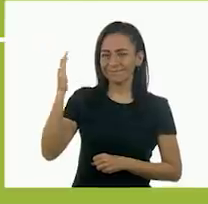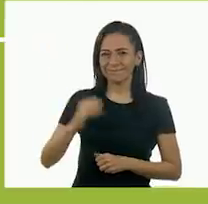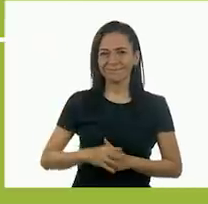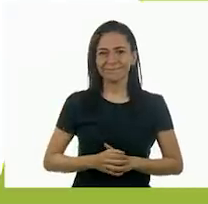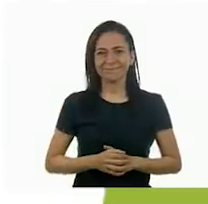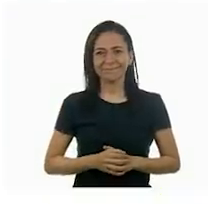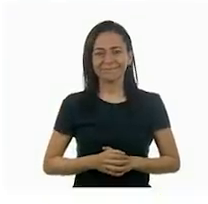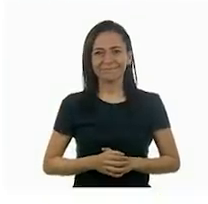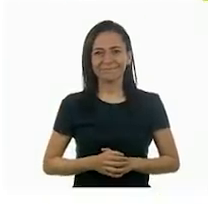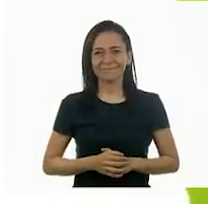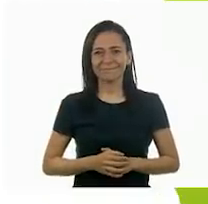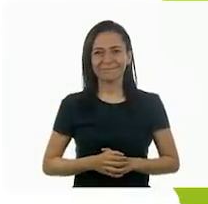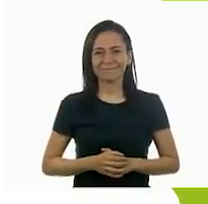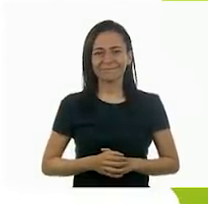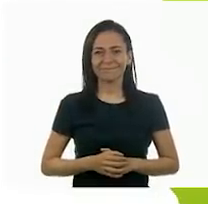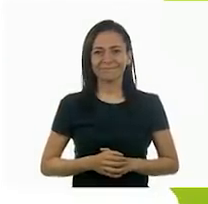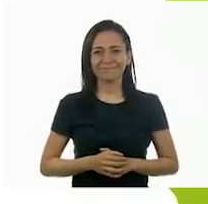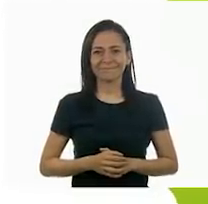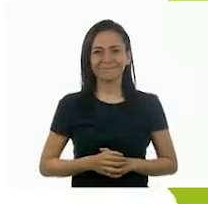conaliteg.cep.gob.mx.